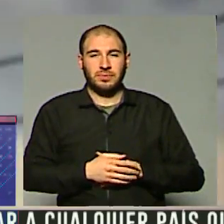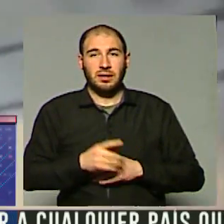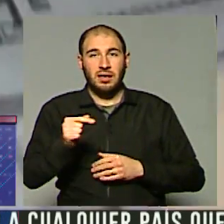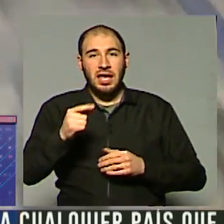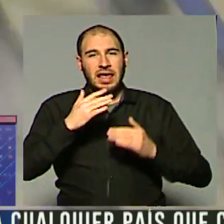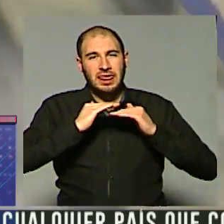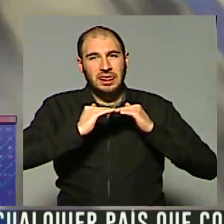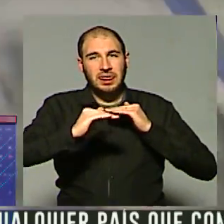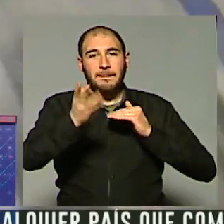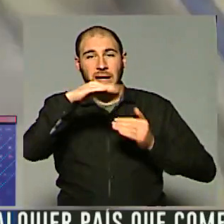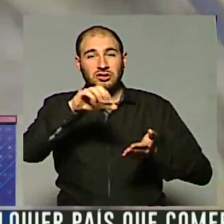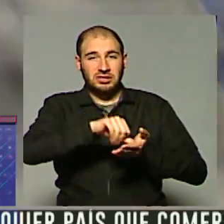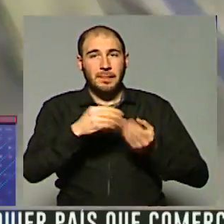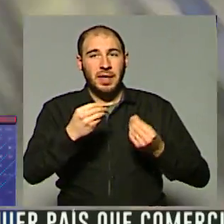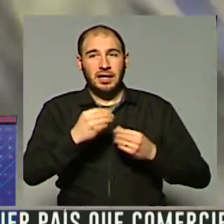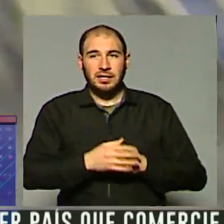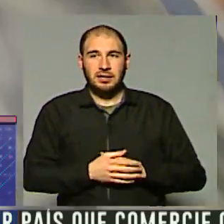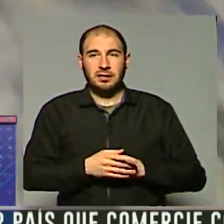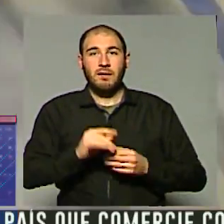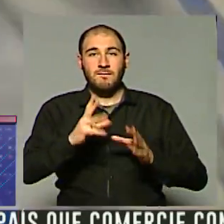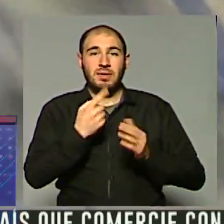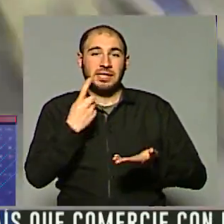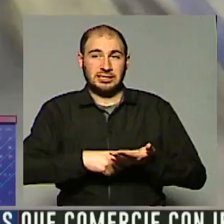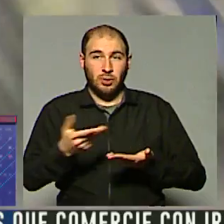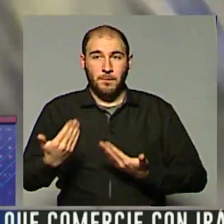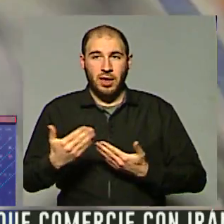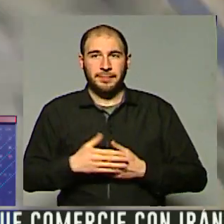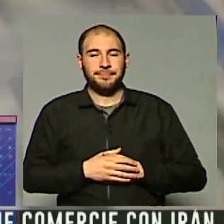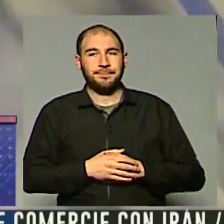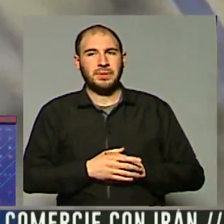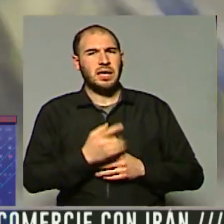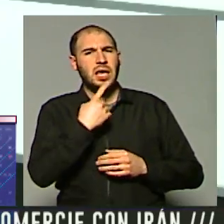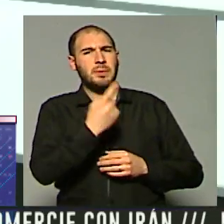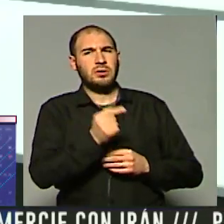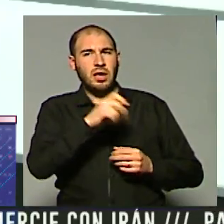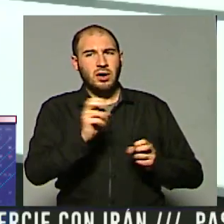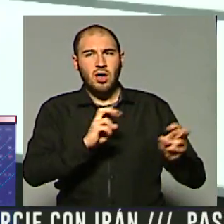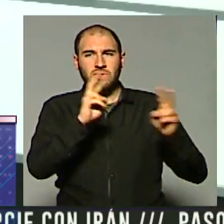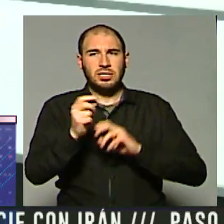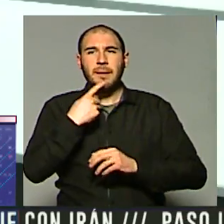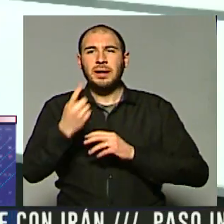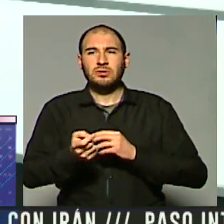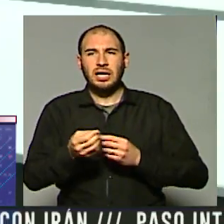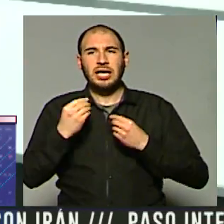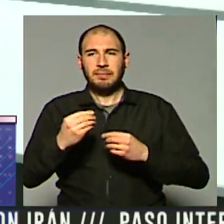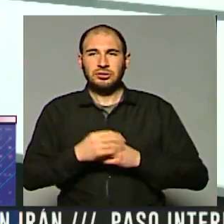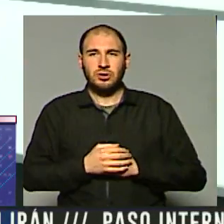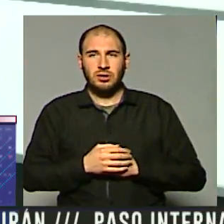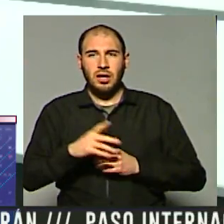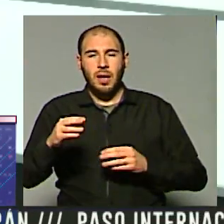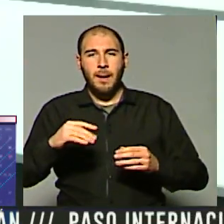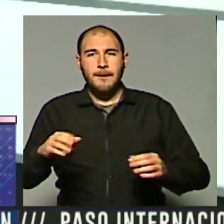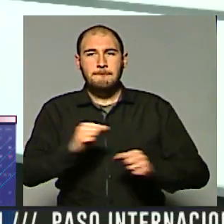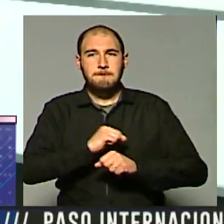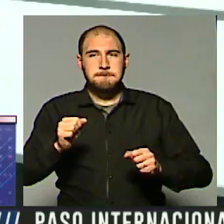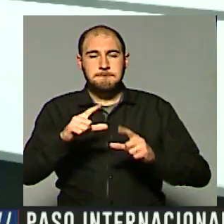cierta tranquilidad al Banco Central para tomar este tipo de decisiones. José, vamos a cambiar de tema y vamos a hablar de lo que ha sucedido con este boom